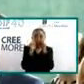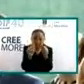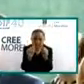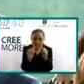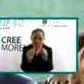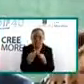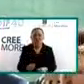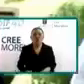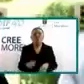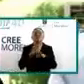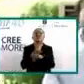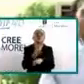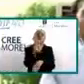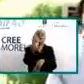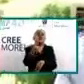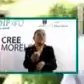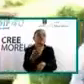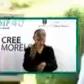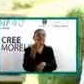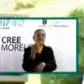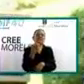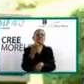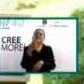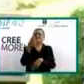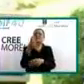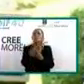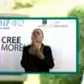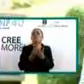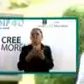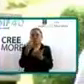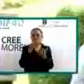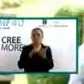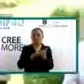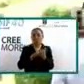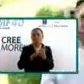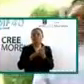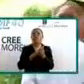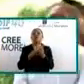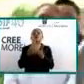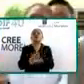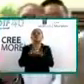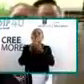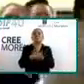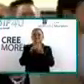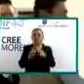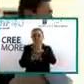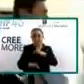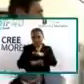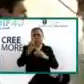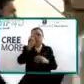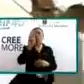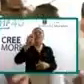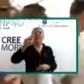implicaba esas unidades básicas de atención a rehabilitación en cada municipio. Se hicieron las unidades